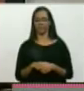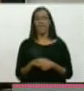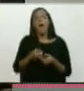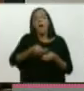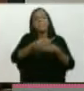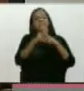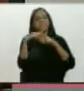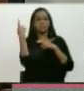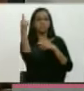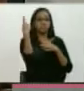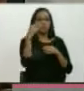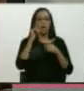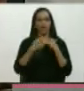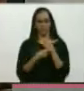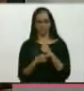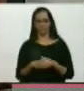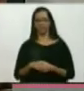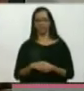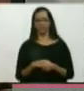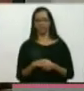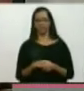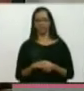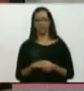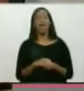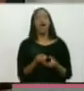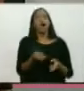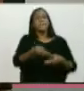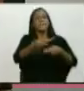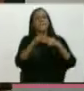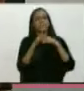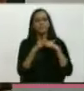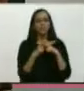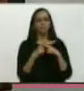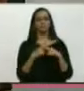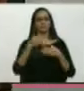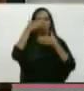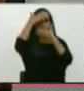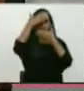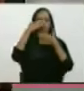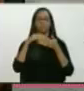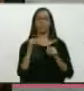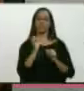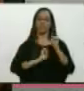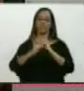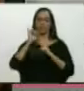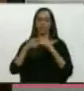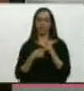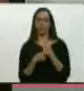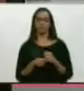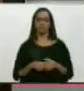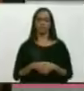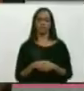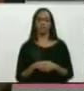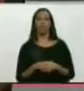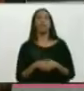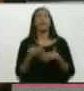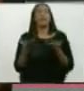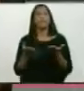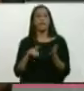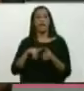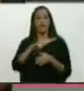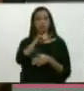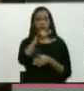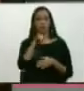prestado helicópteros para Juan Guaidó. Es verdad. Ha prestado a los paramilitares para que defiendan a Juan Guaidó. Y el avión